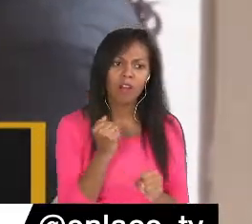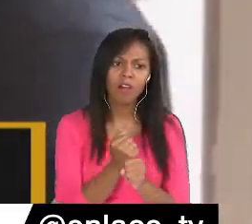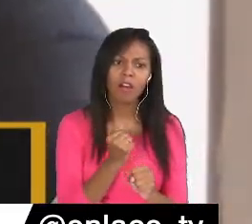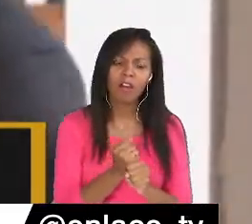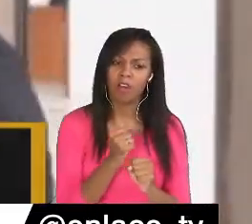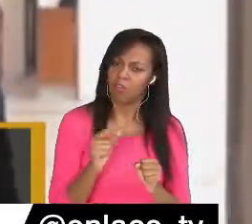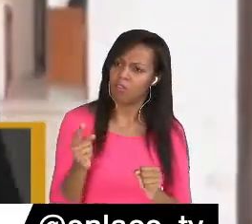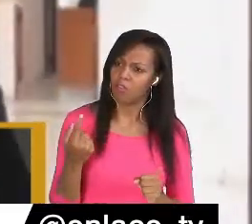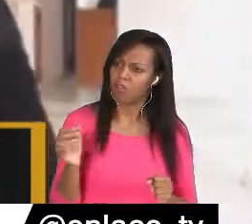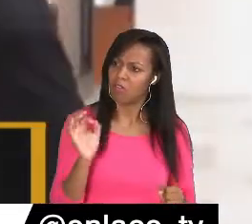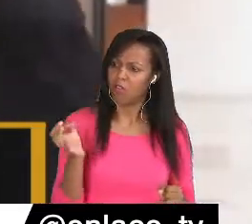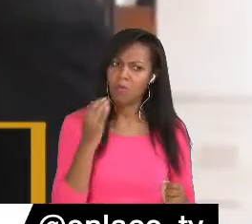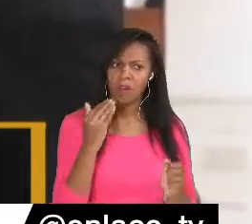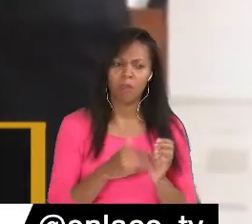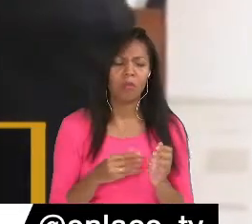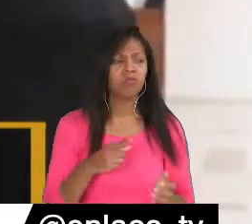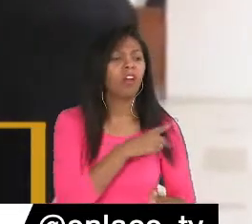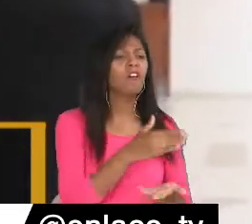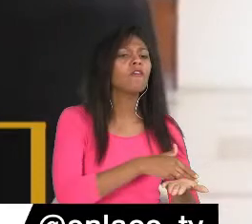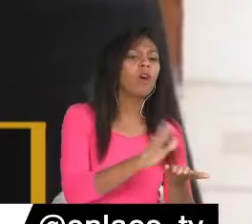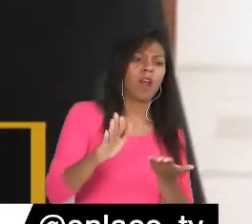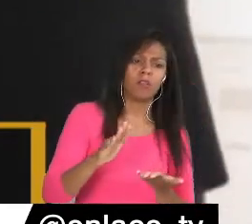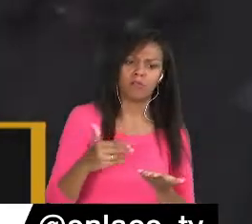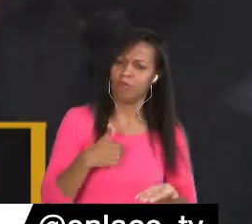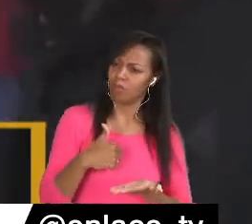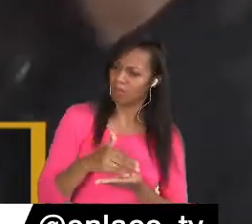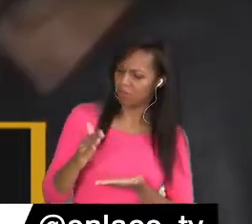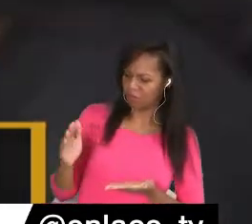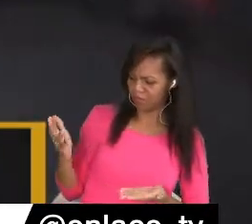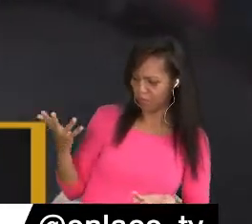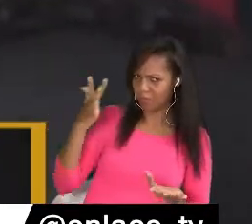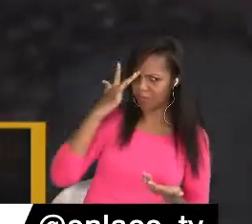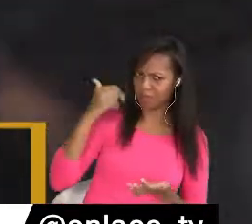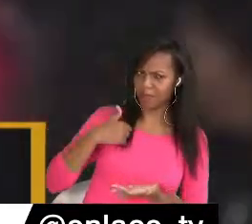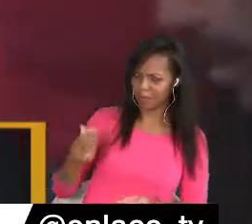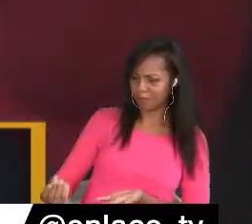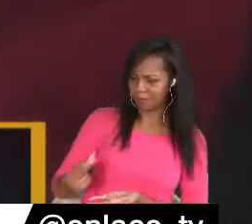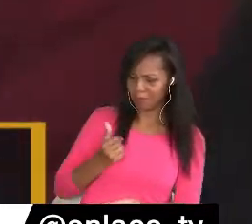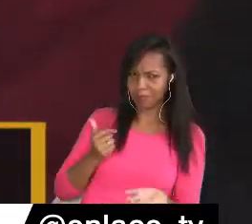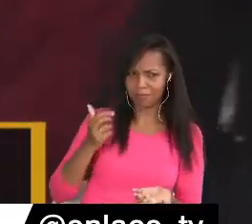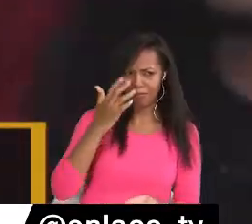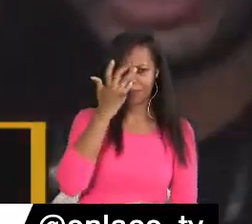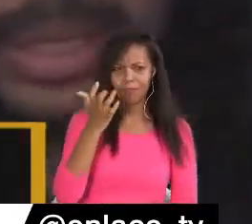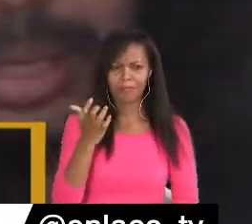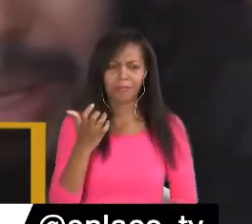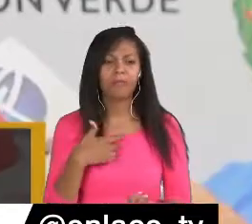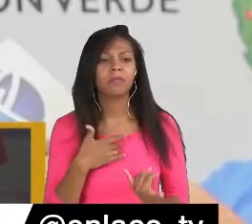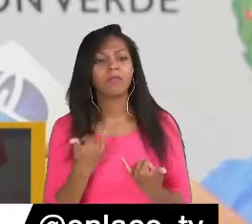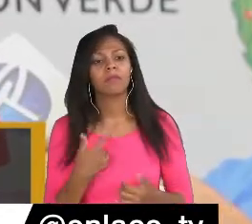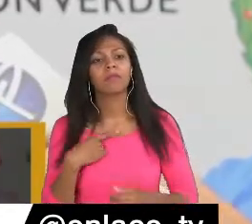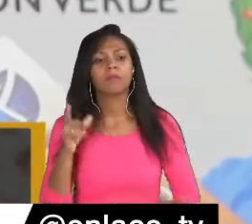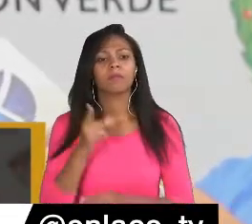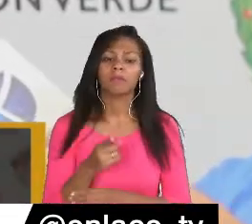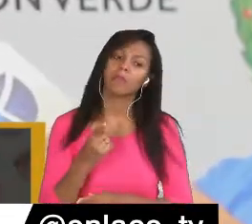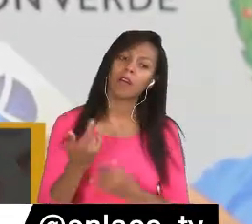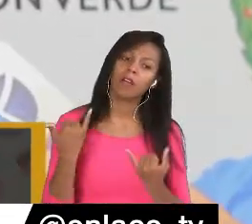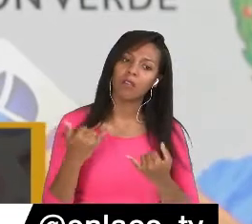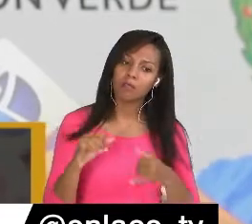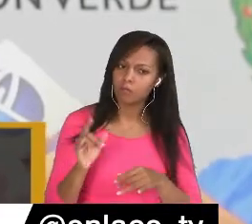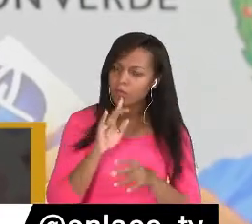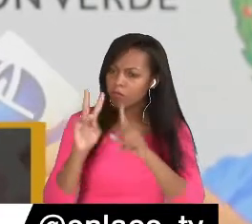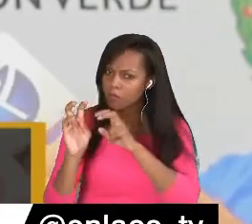que irnos de la zona. Frente a esas denuncias, la policía se pronunció asegurando que ya está dispuesto todo un esquema de seguridad para